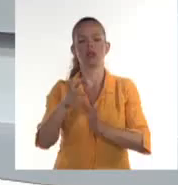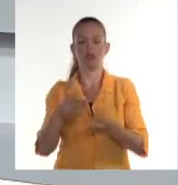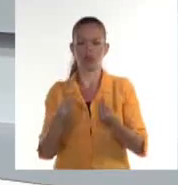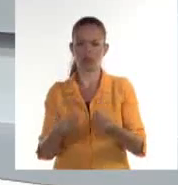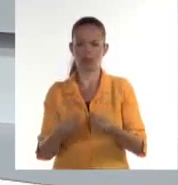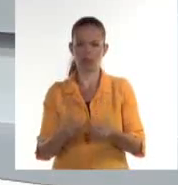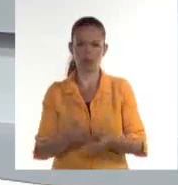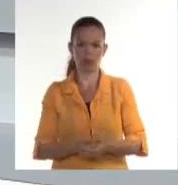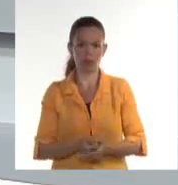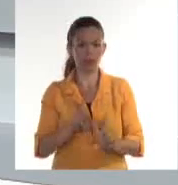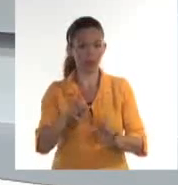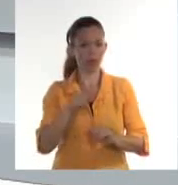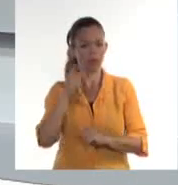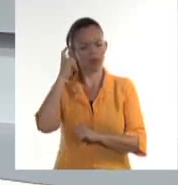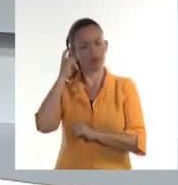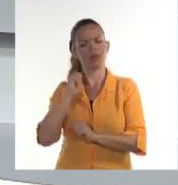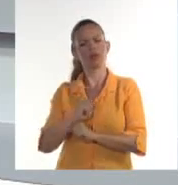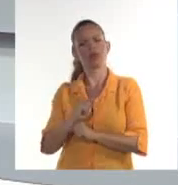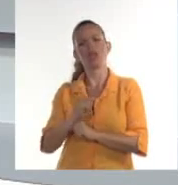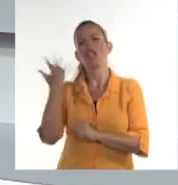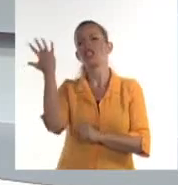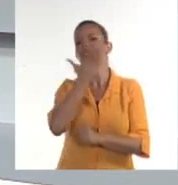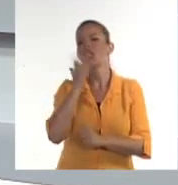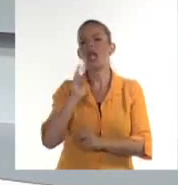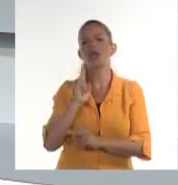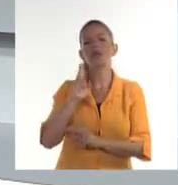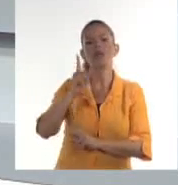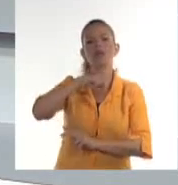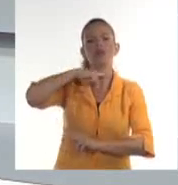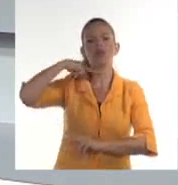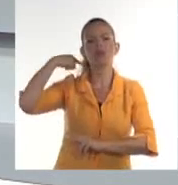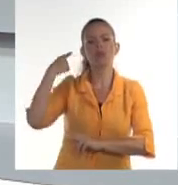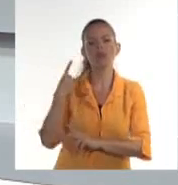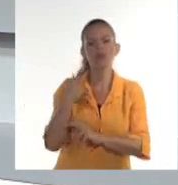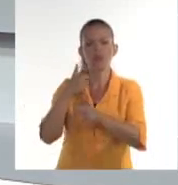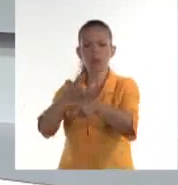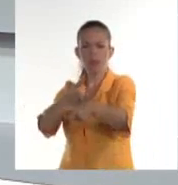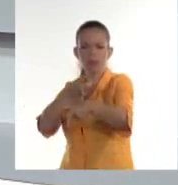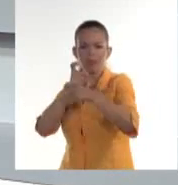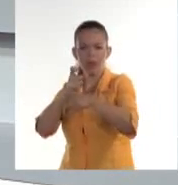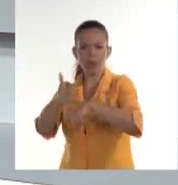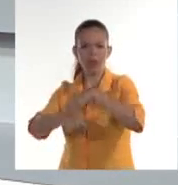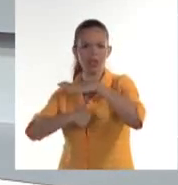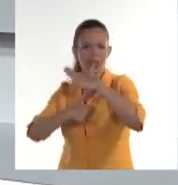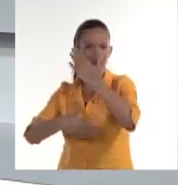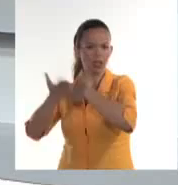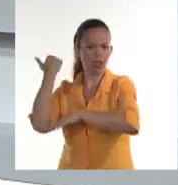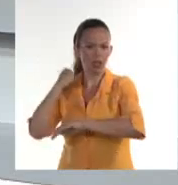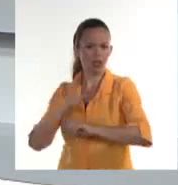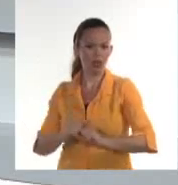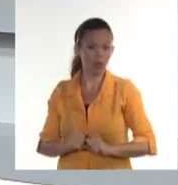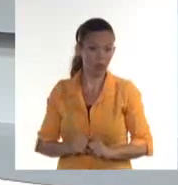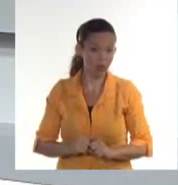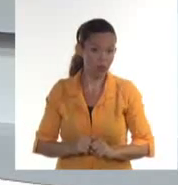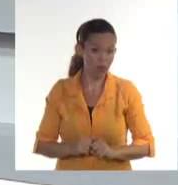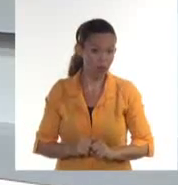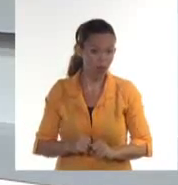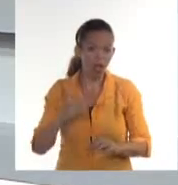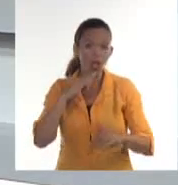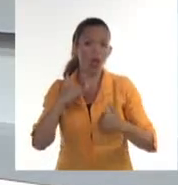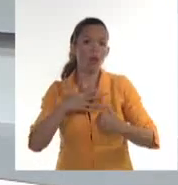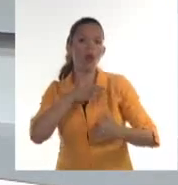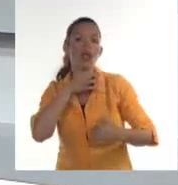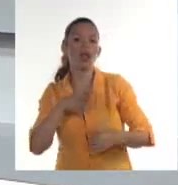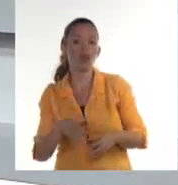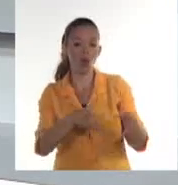uno se pregunta ¿quién mató al presidente Moïse? O se pregunta ¿cómo las pandillas haitianas pasaron de 200 bandas